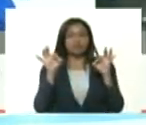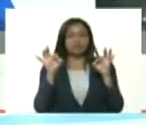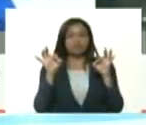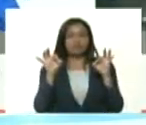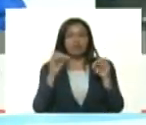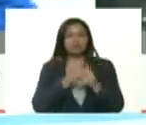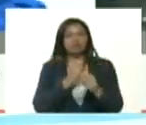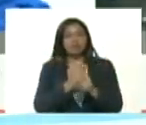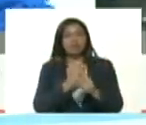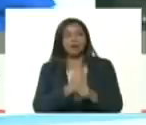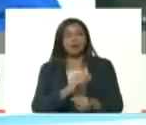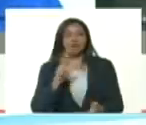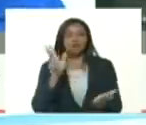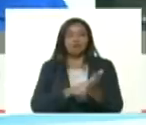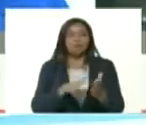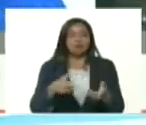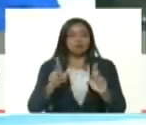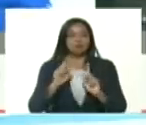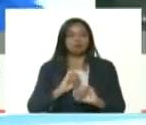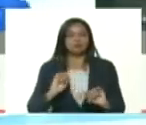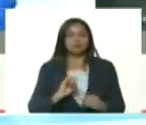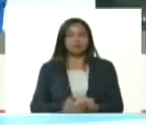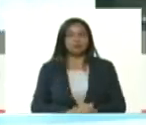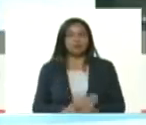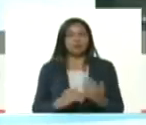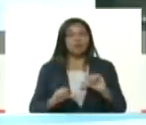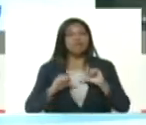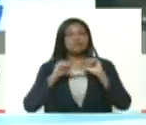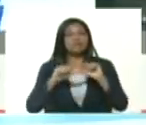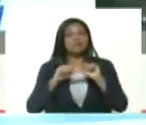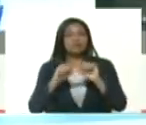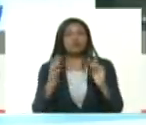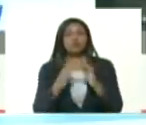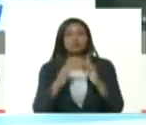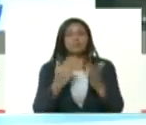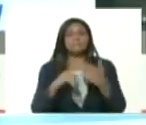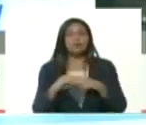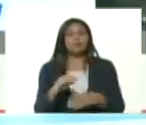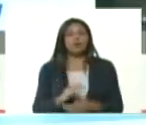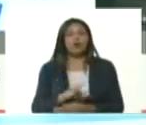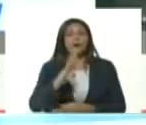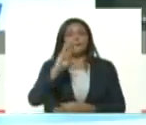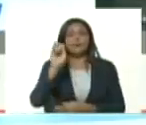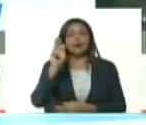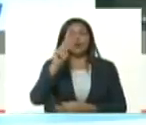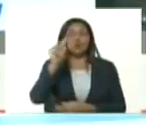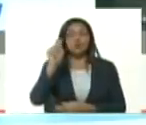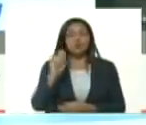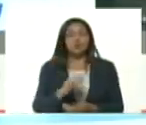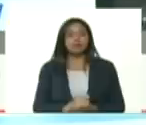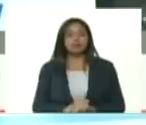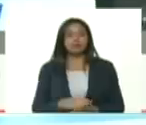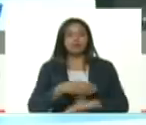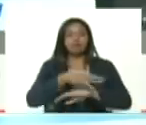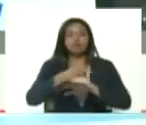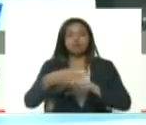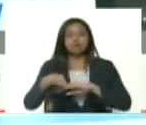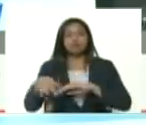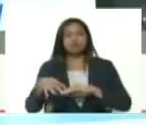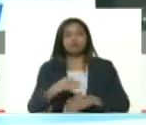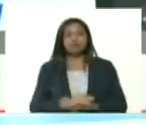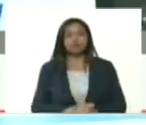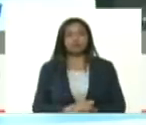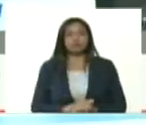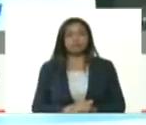el trabajo. Cúmplase. Bueno, vamos a continuar con los pases. Vámonos a Baruta, el municipio